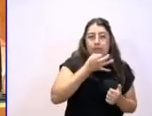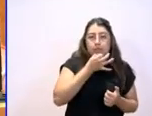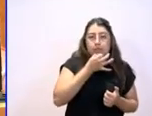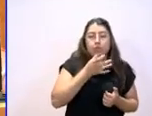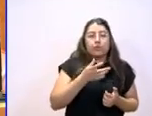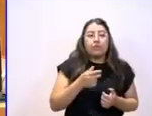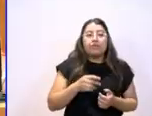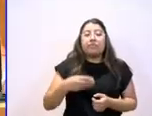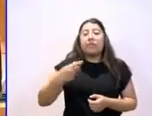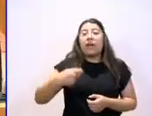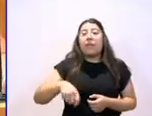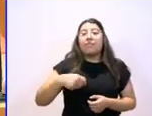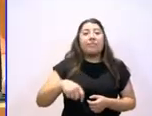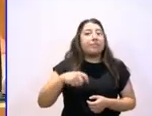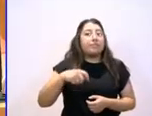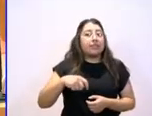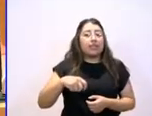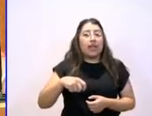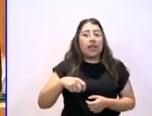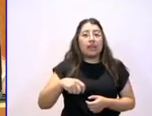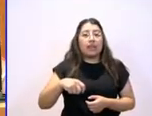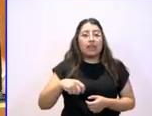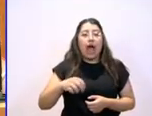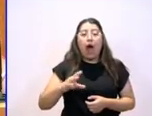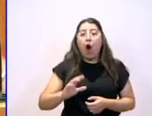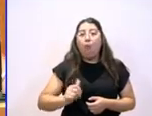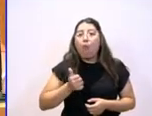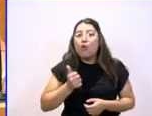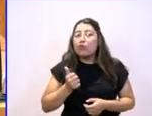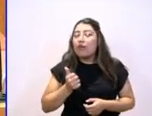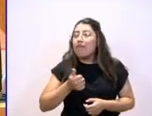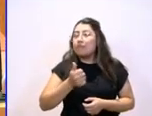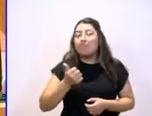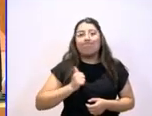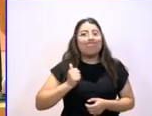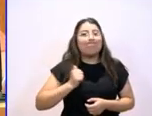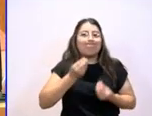la presidencia de este Parlamento ha desaprovechado una oportunidad